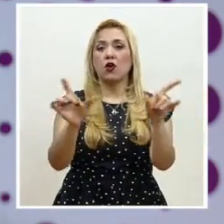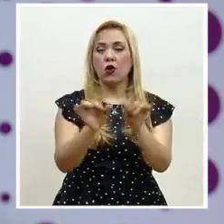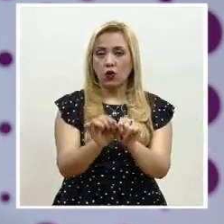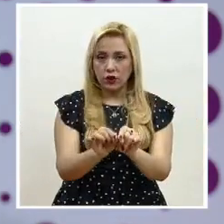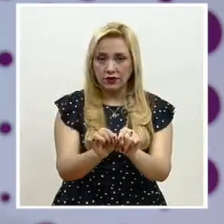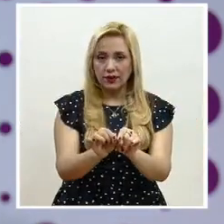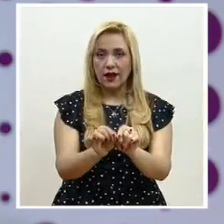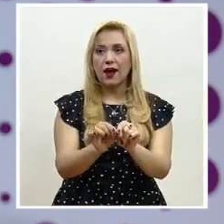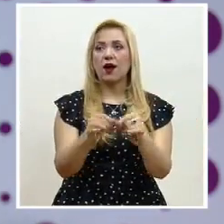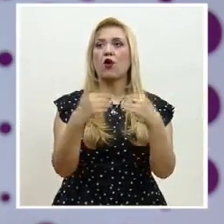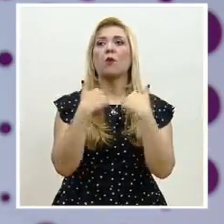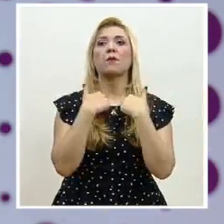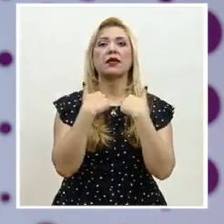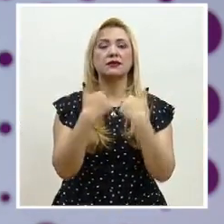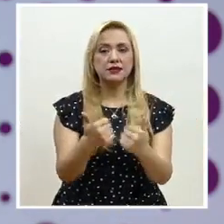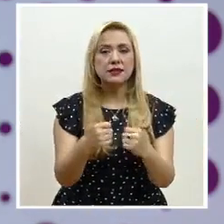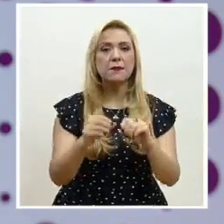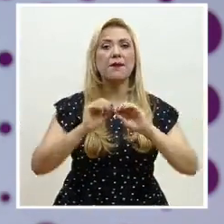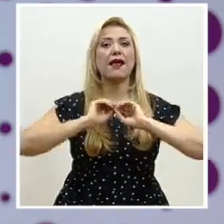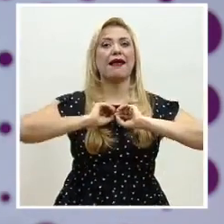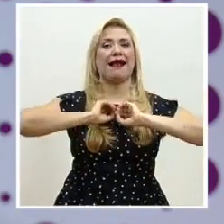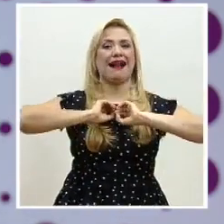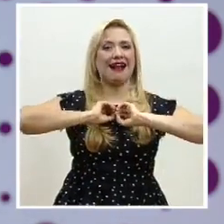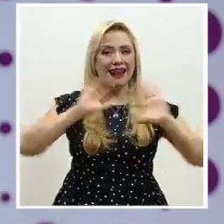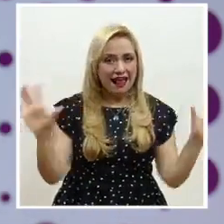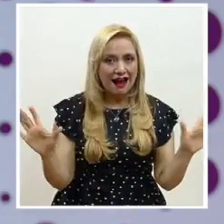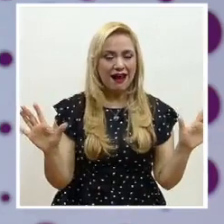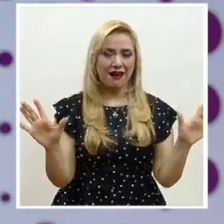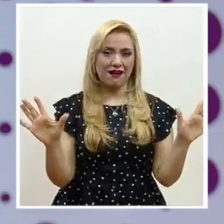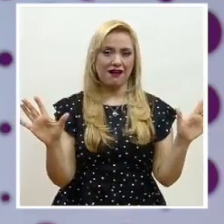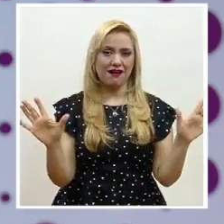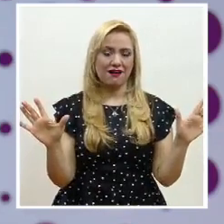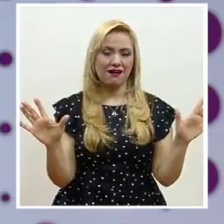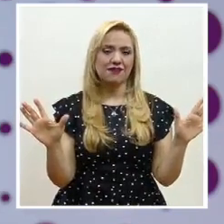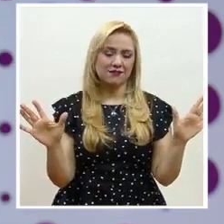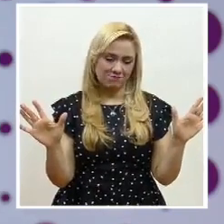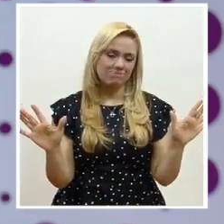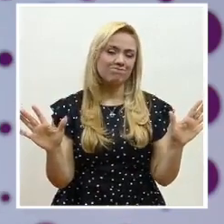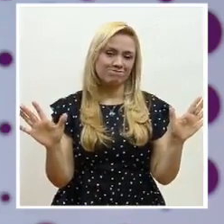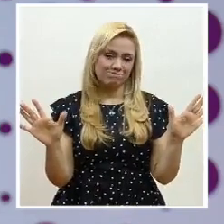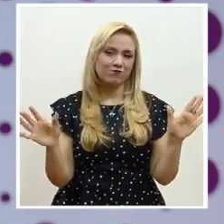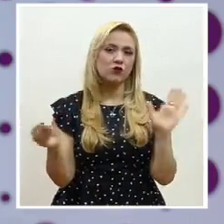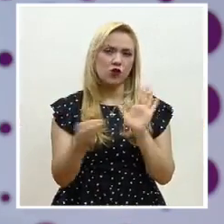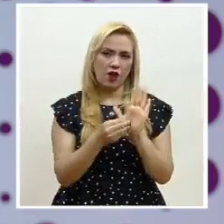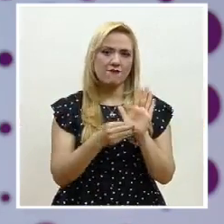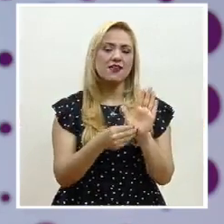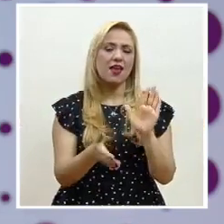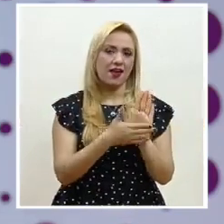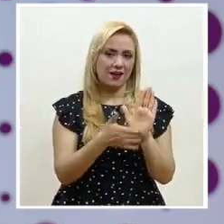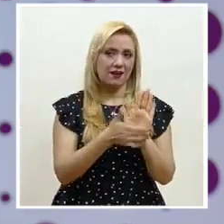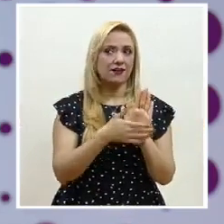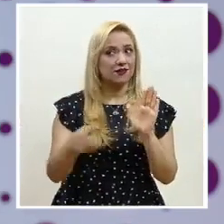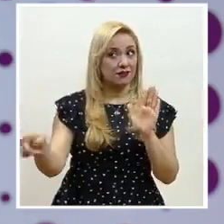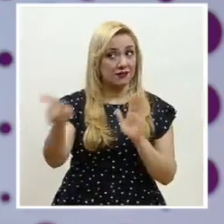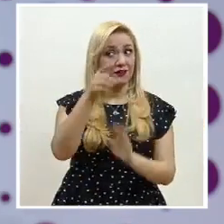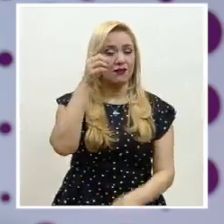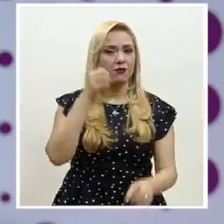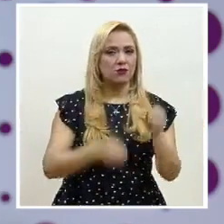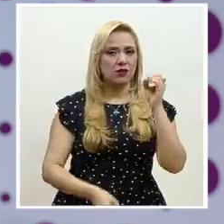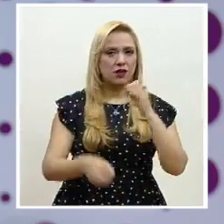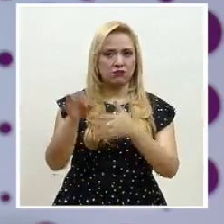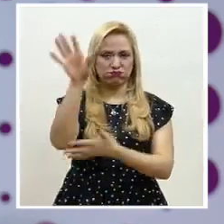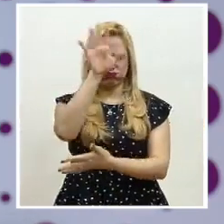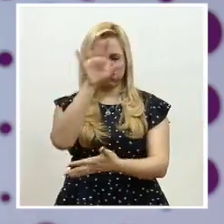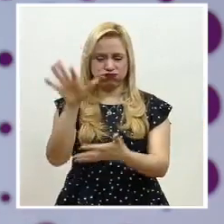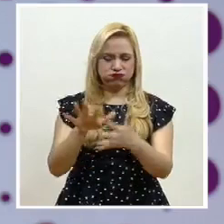corta, Ujú. ¿no? Si nosotros observamos y todavía queda esa práctica en muchos tribunales, incluso en la propia corte,